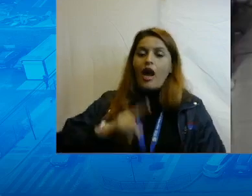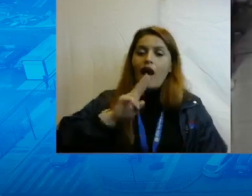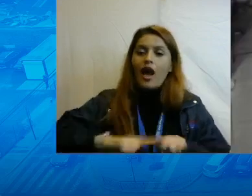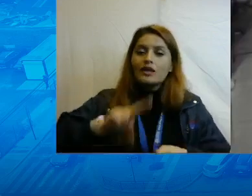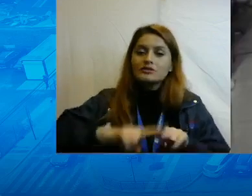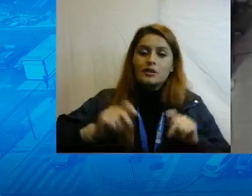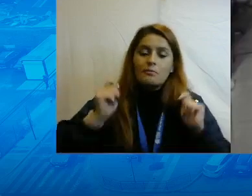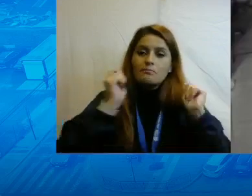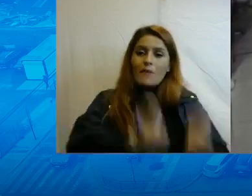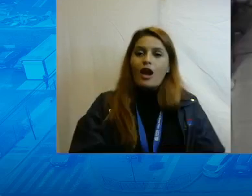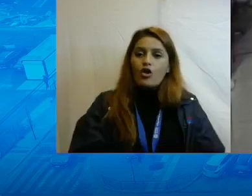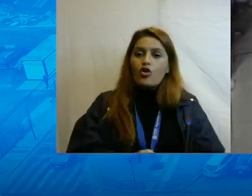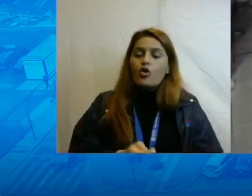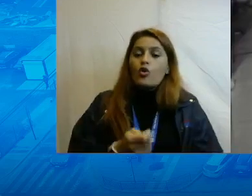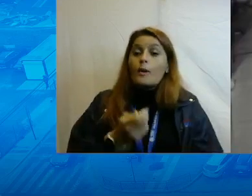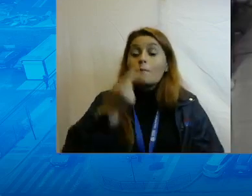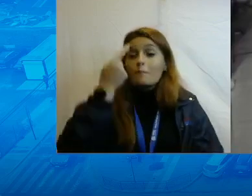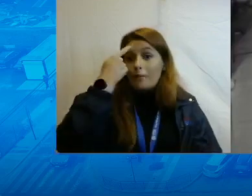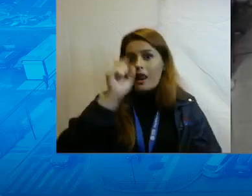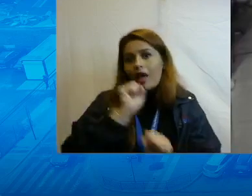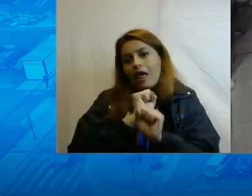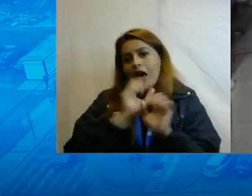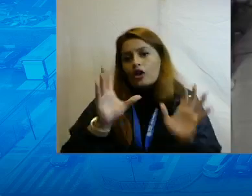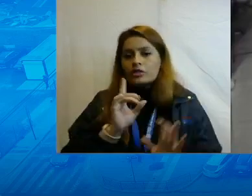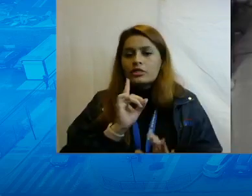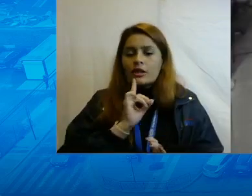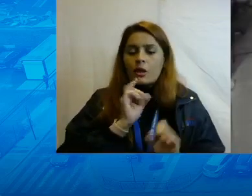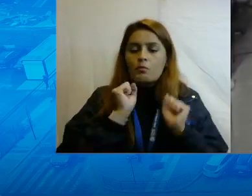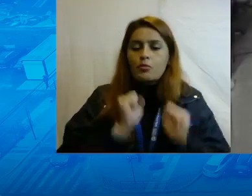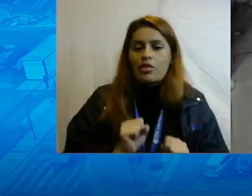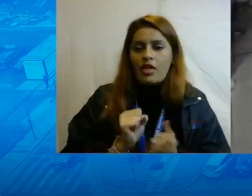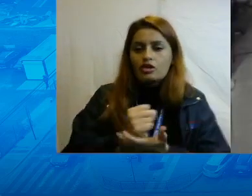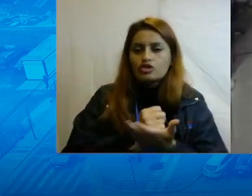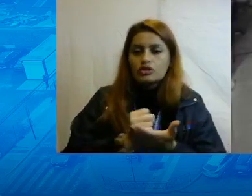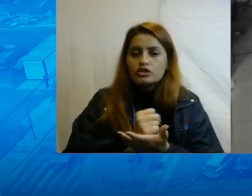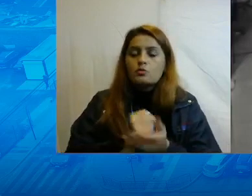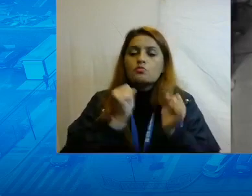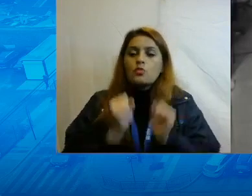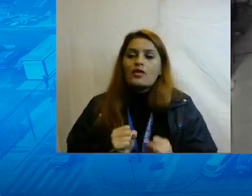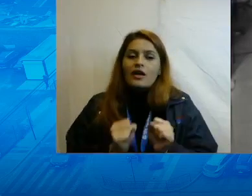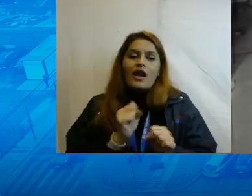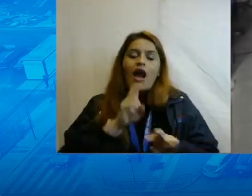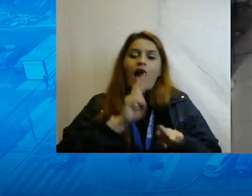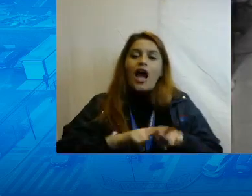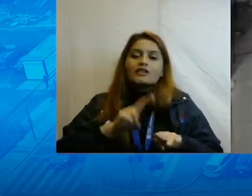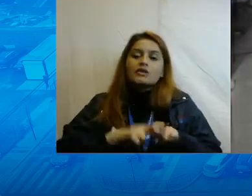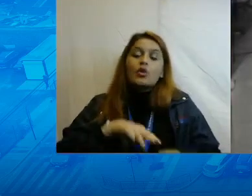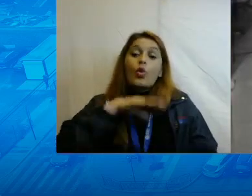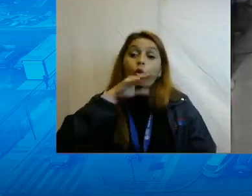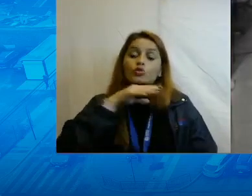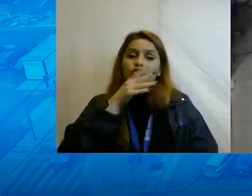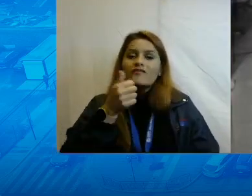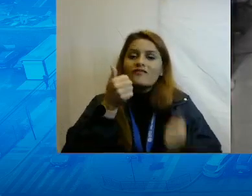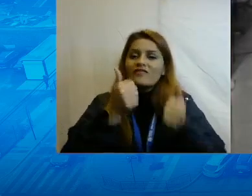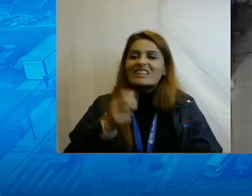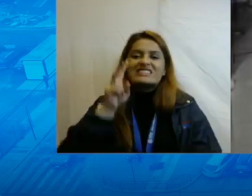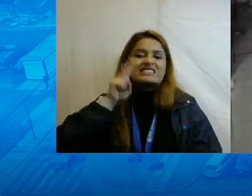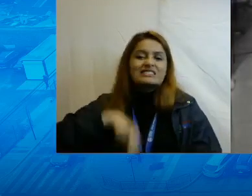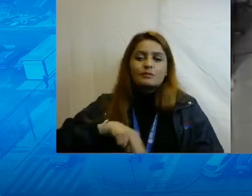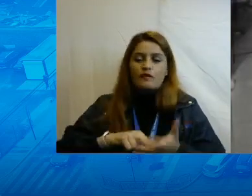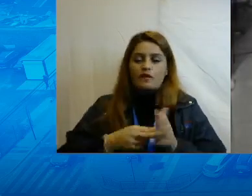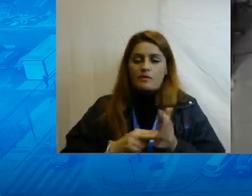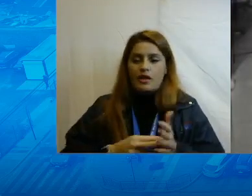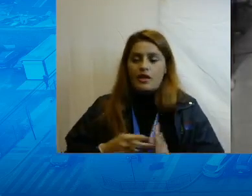este pago para que claramente las organizaciones puedan realizar un buen funcionamiento y que esto no sea una dificultad para